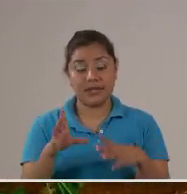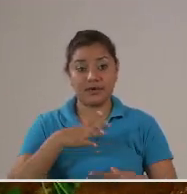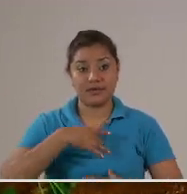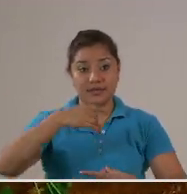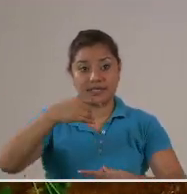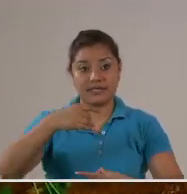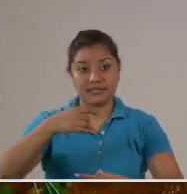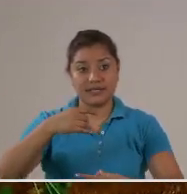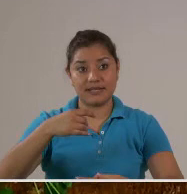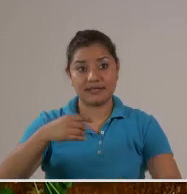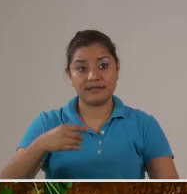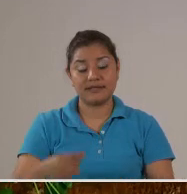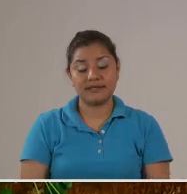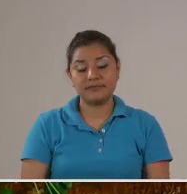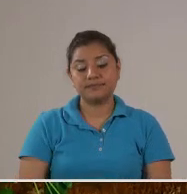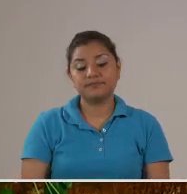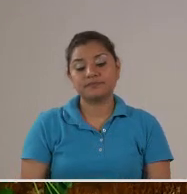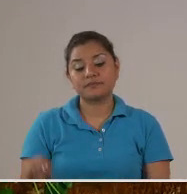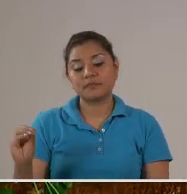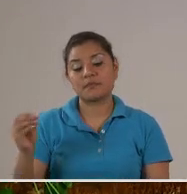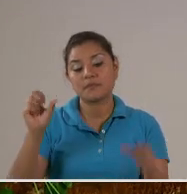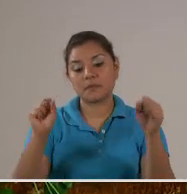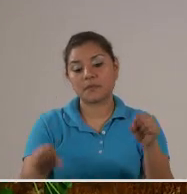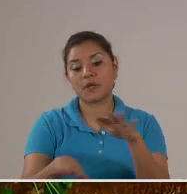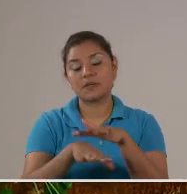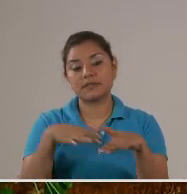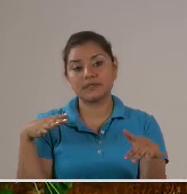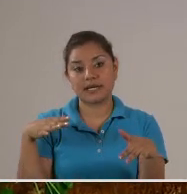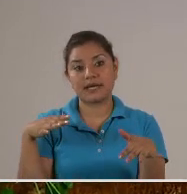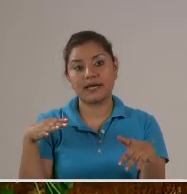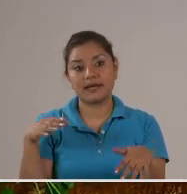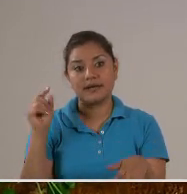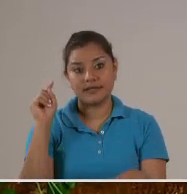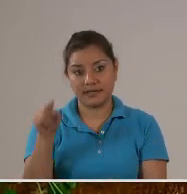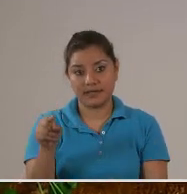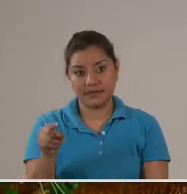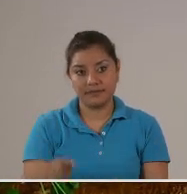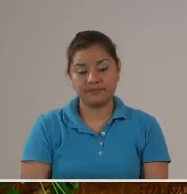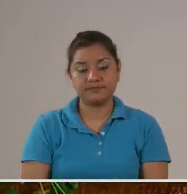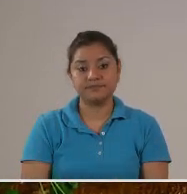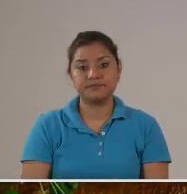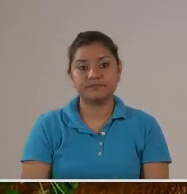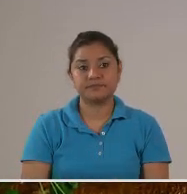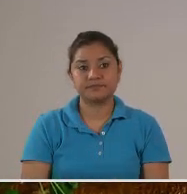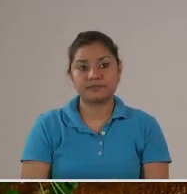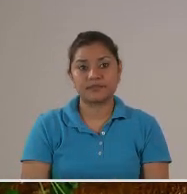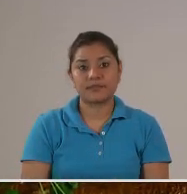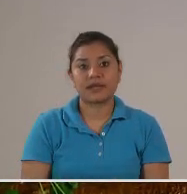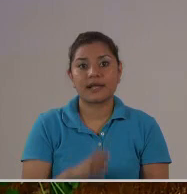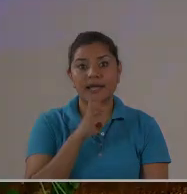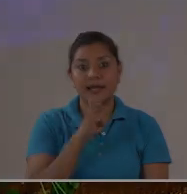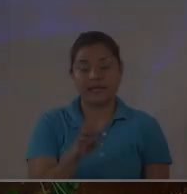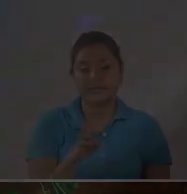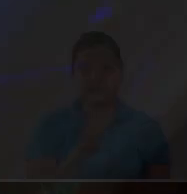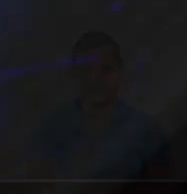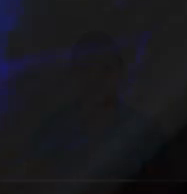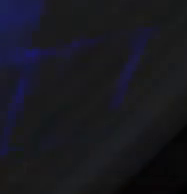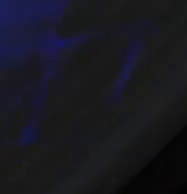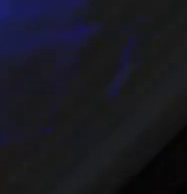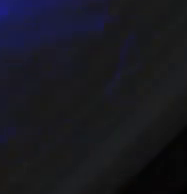interesante que se saca de este versículo hermano porque para mí es impresionante es